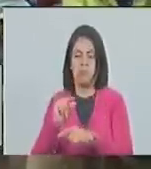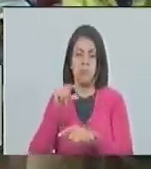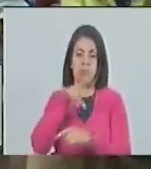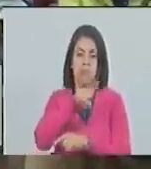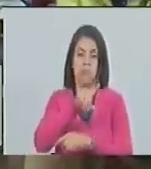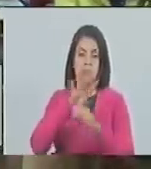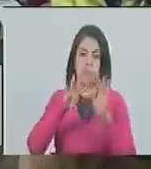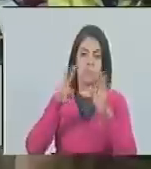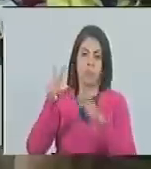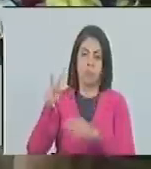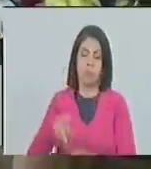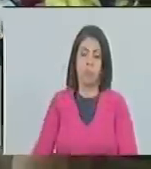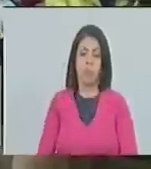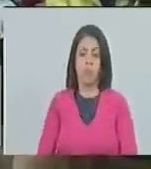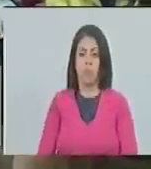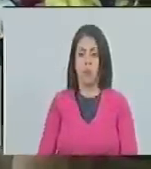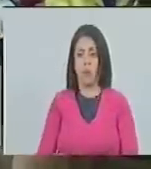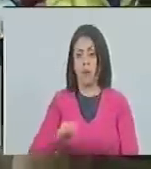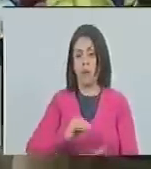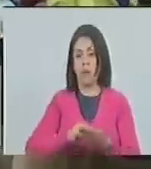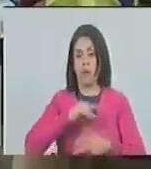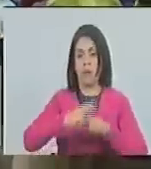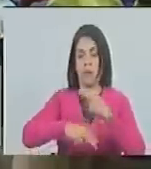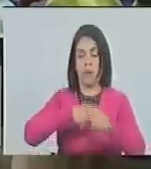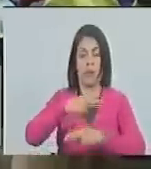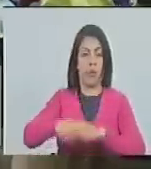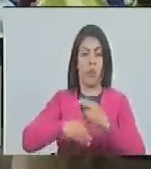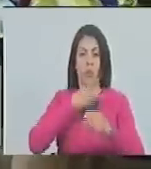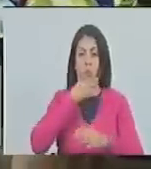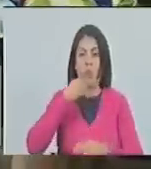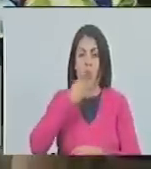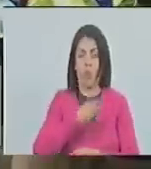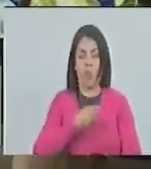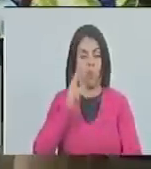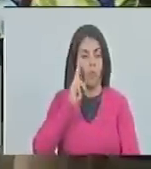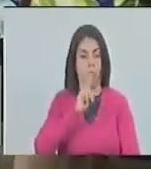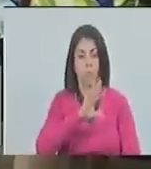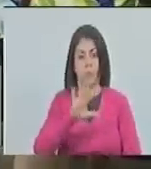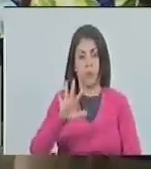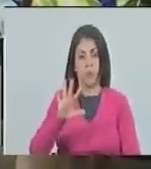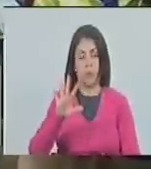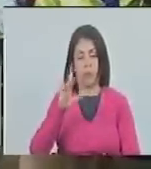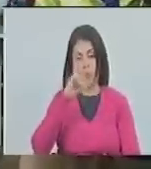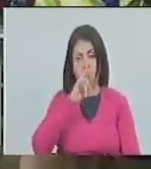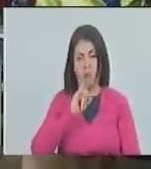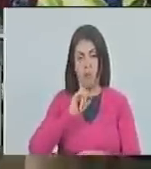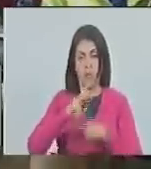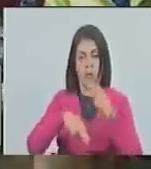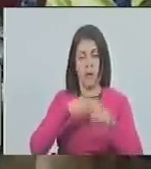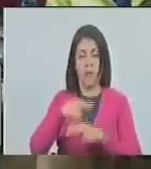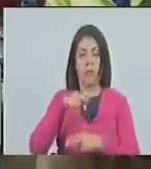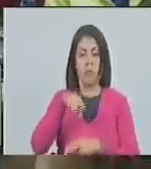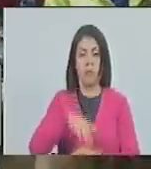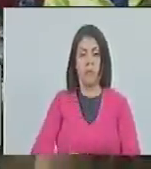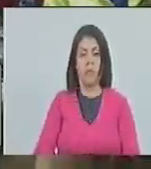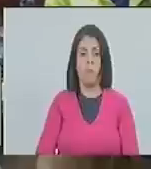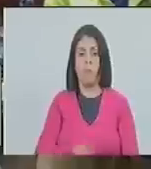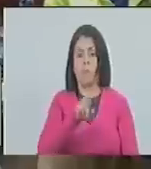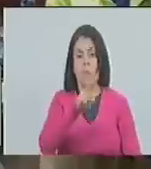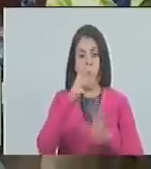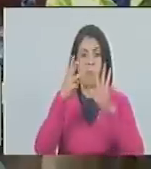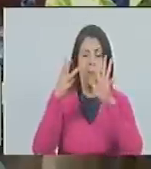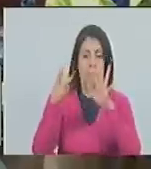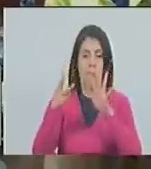1928. Ahí se levanta una generación de unos jóvenes que tenían 25 años conocida como la generación del